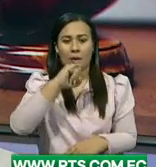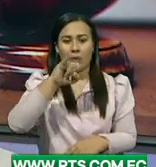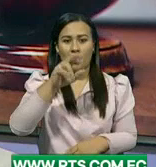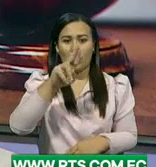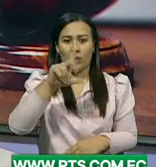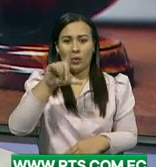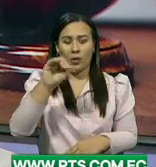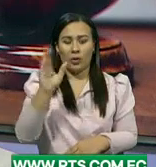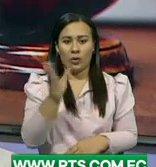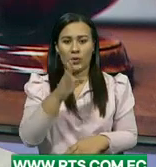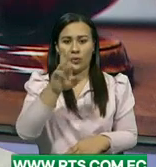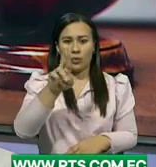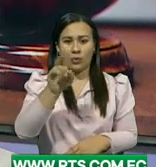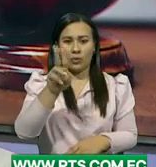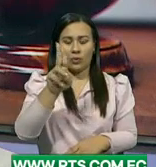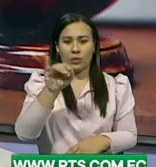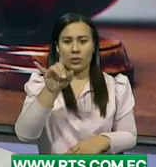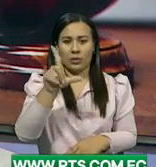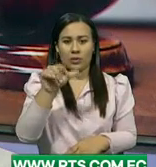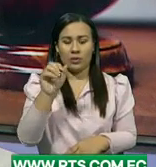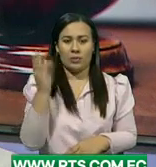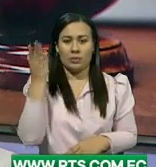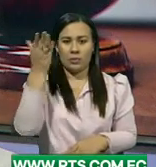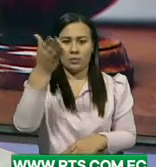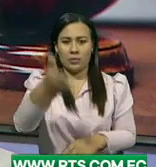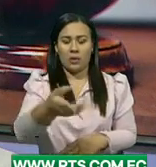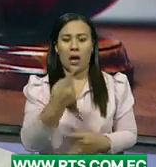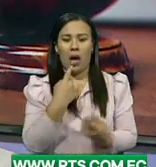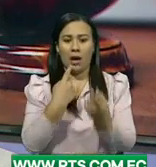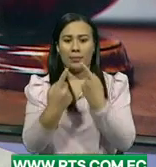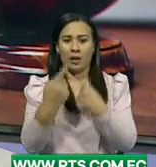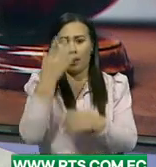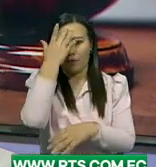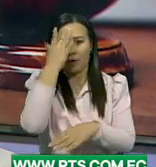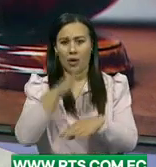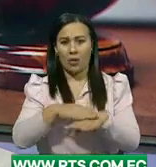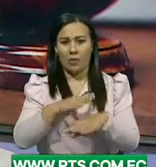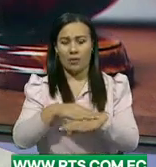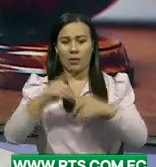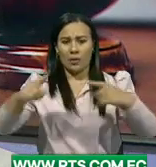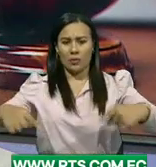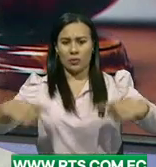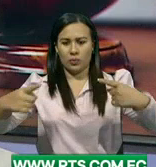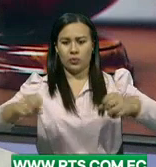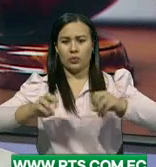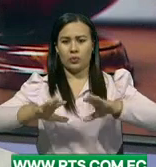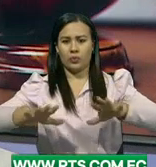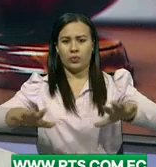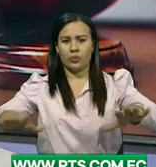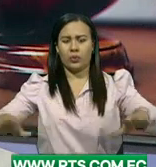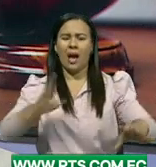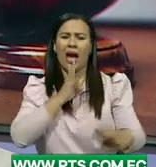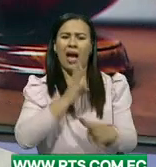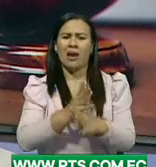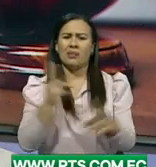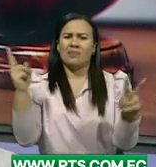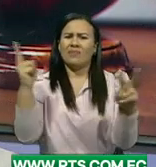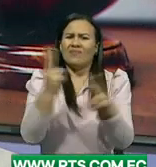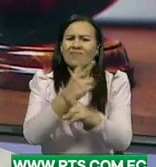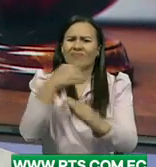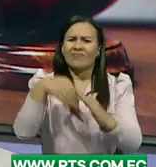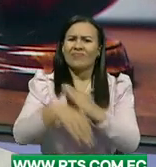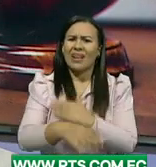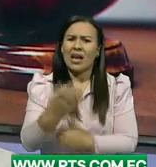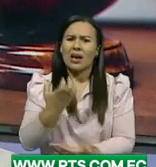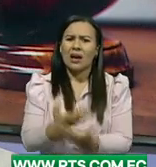acudió a la Fiscalía General para rendir su versión en el caso de la construcción de la refinería del Pacífico. Habló de un perjuicio al